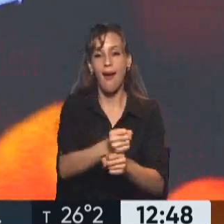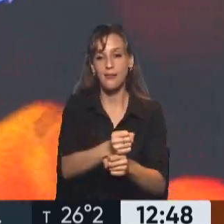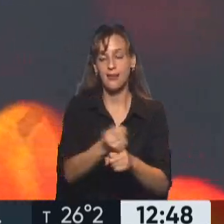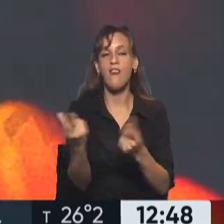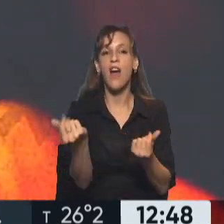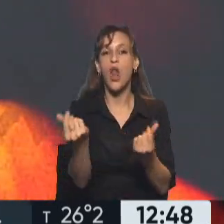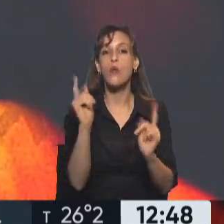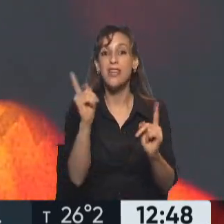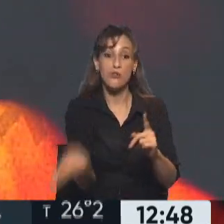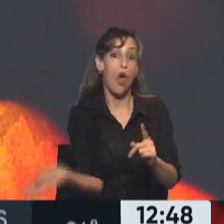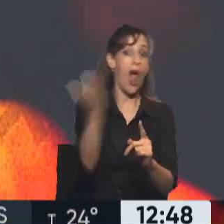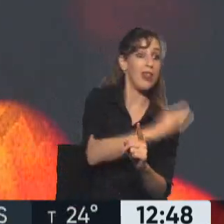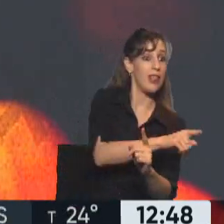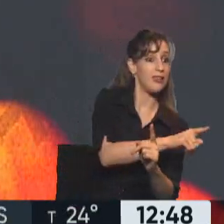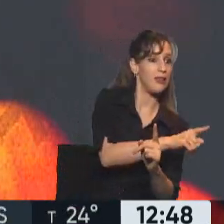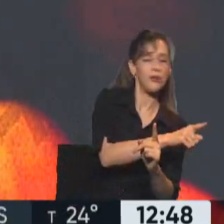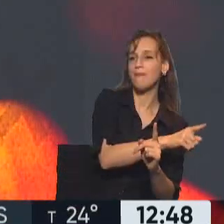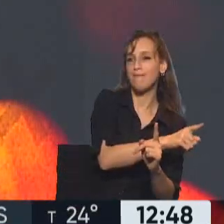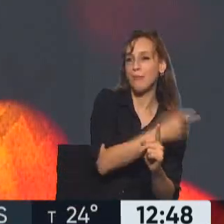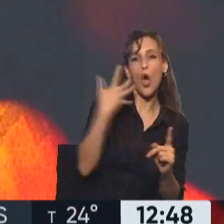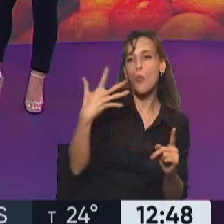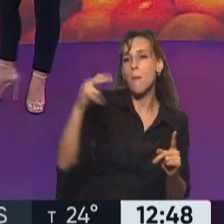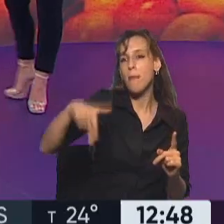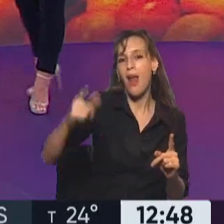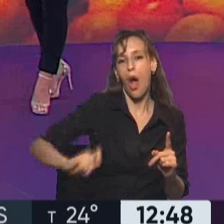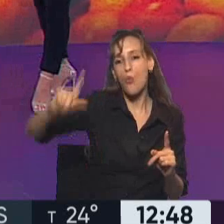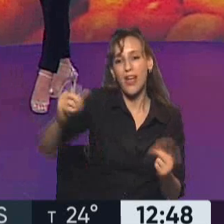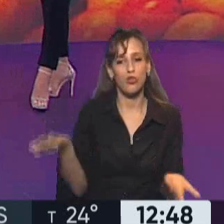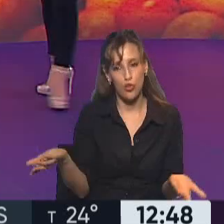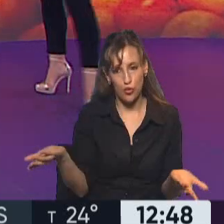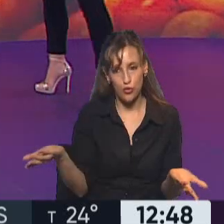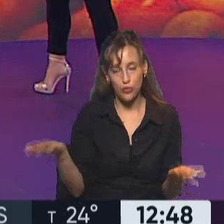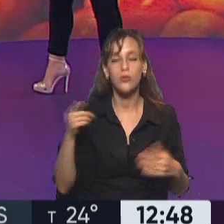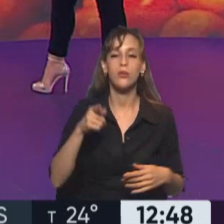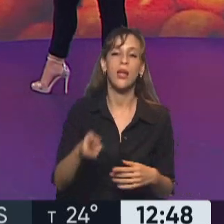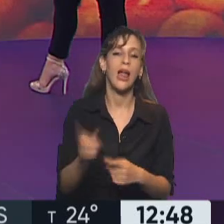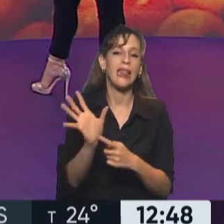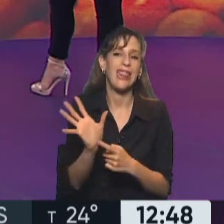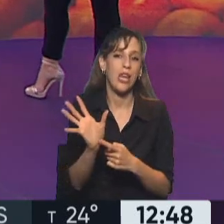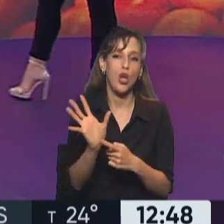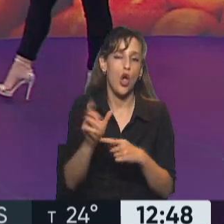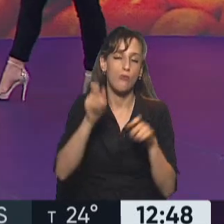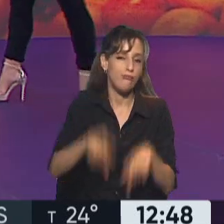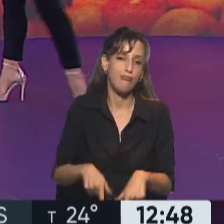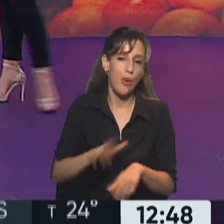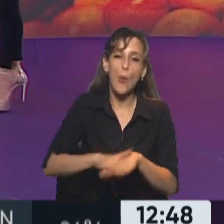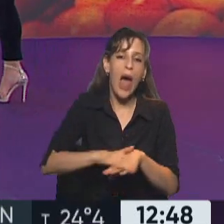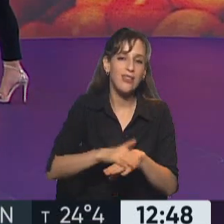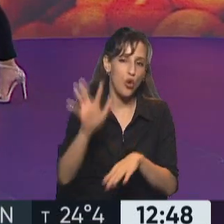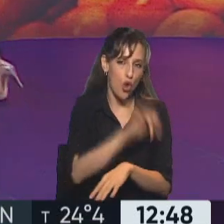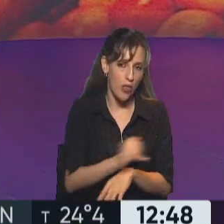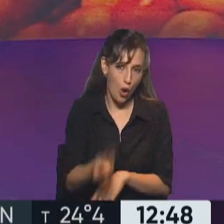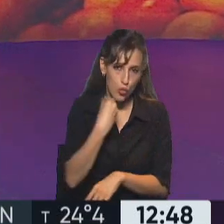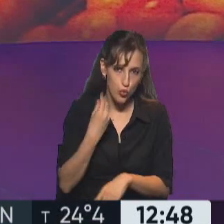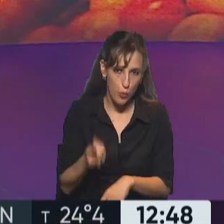al que teníamos antes, el pan no aumente. Vamos a otro dato, porque el trigo es claramente parte de nuestra canasta. Vamos a la